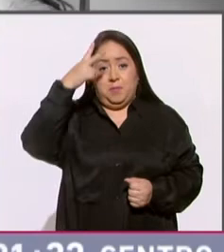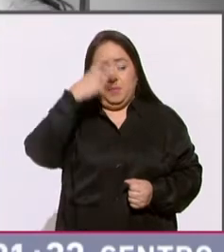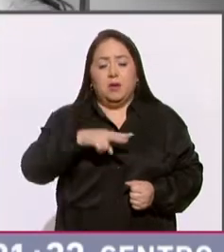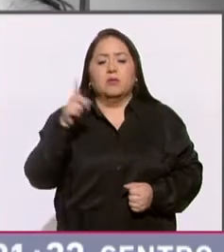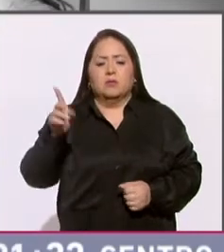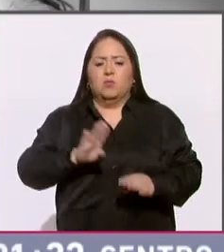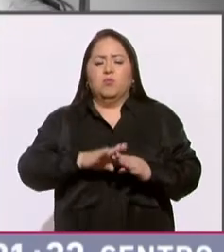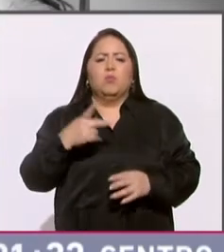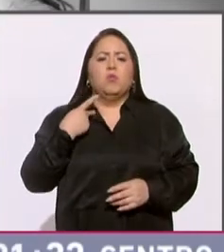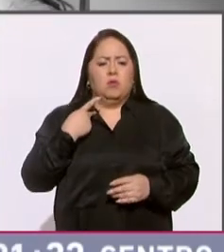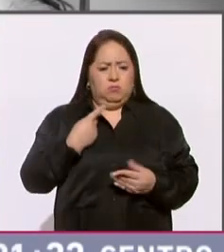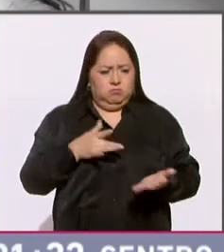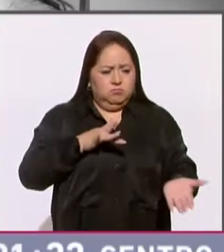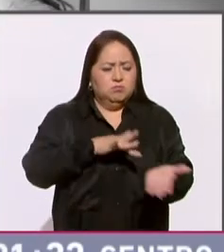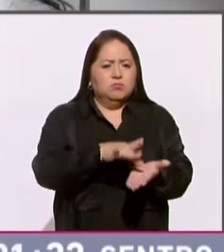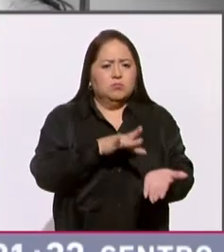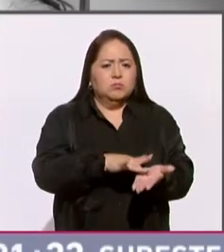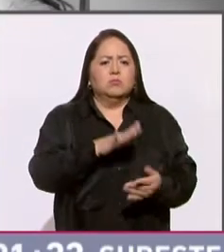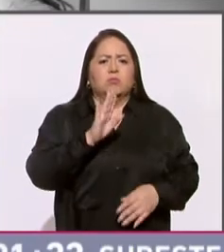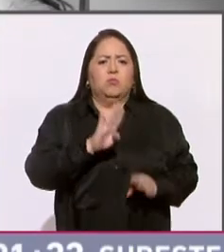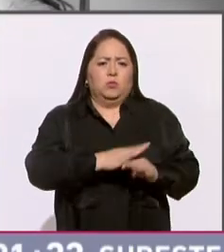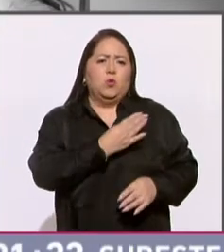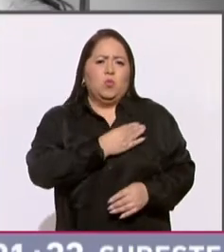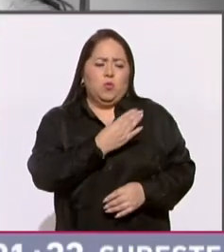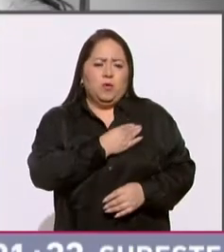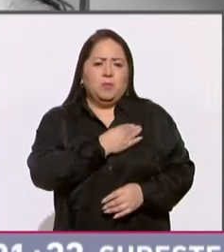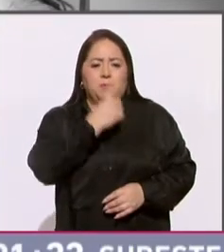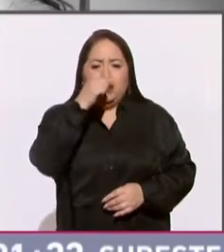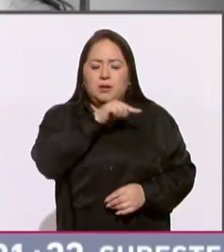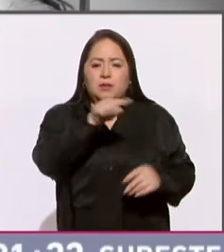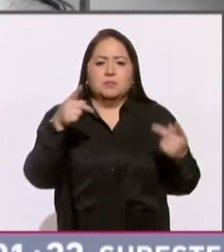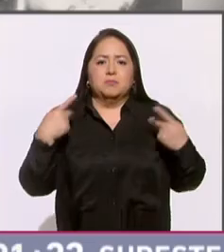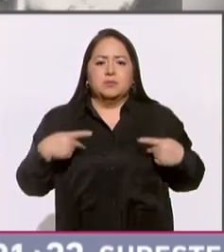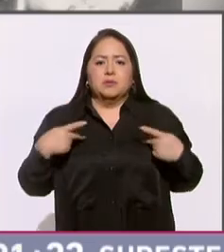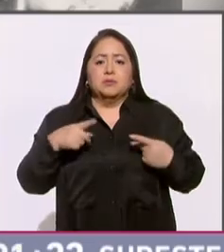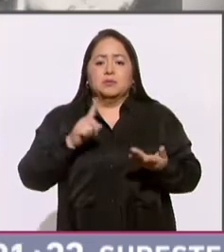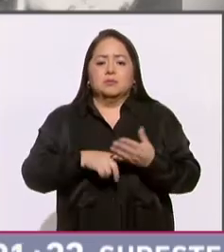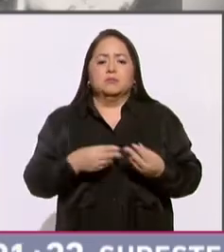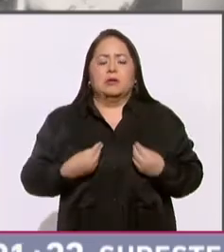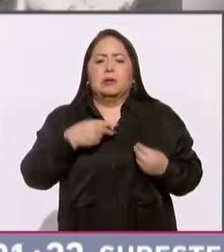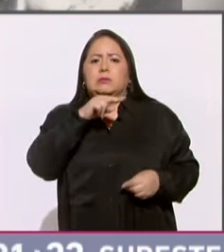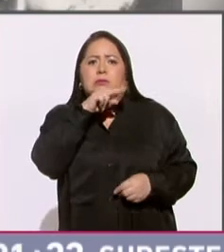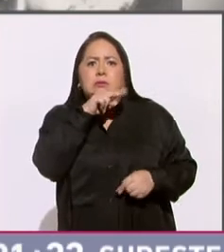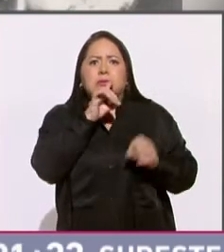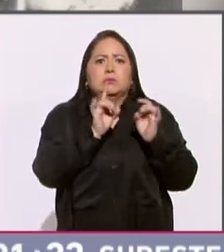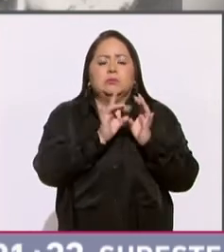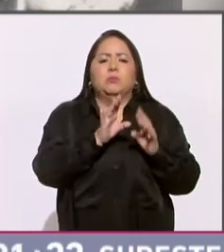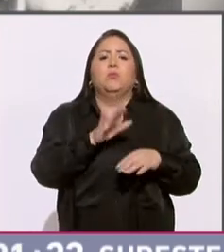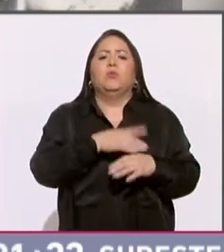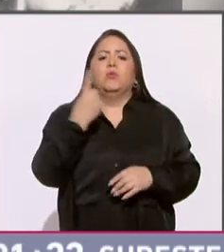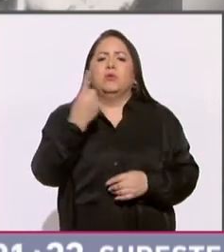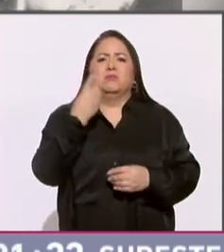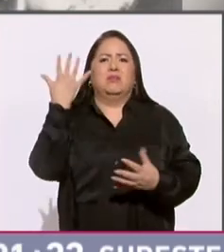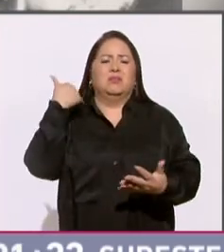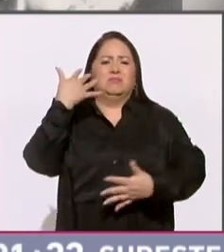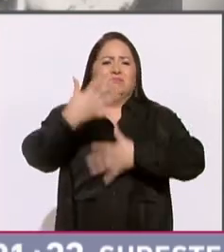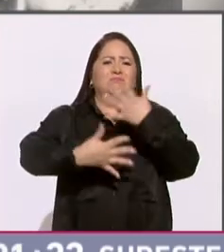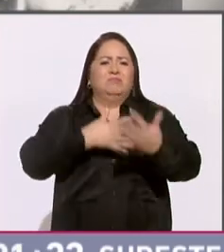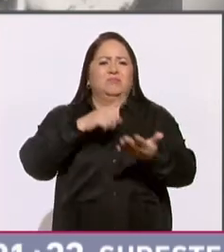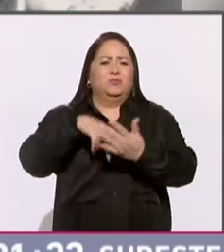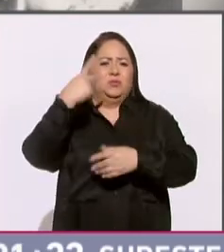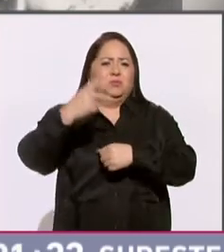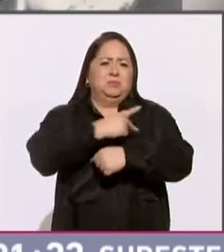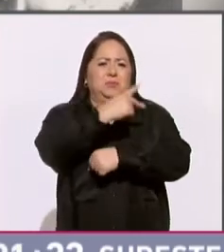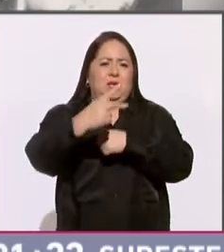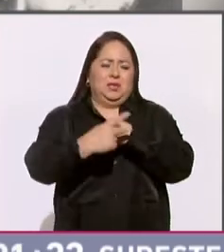su política de dar asilo generosamente a las personas cuyas vidas corrían peligro ante los conflictos ocurridos en sus